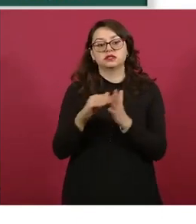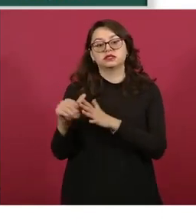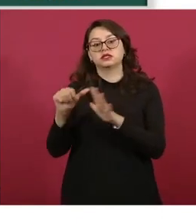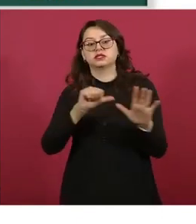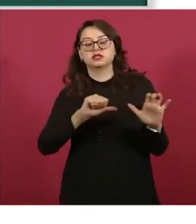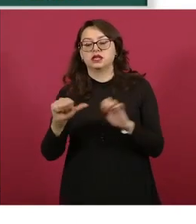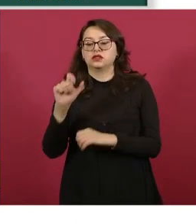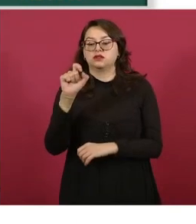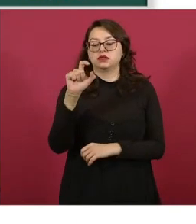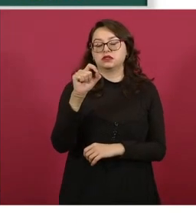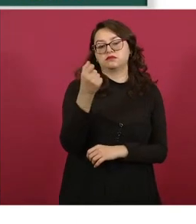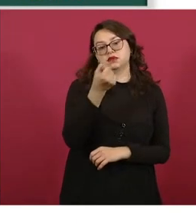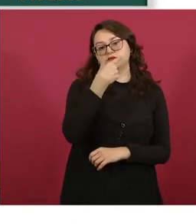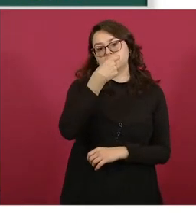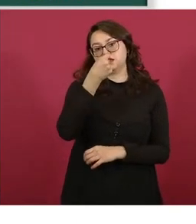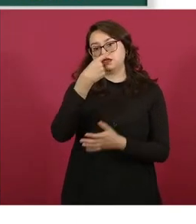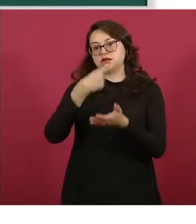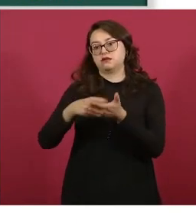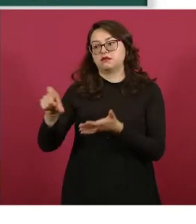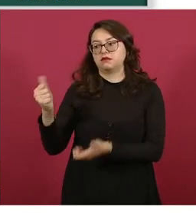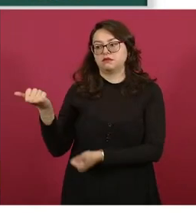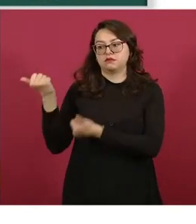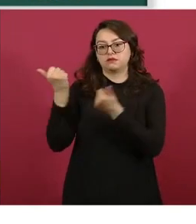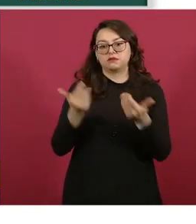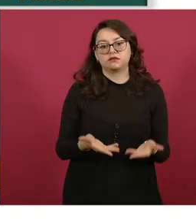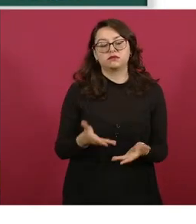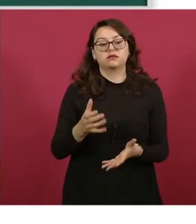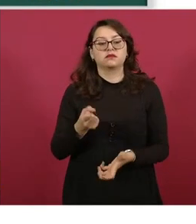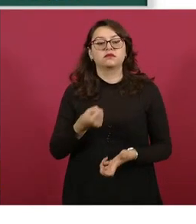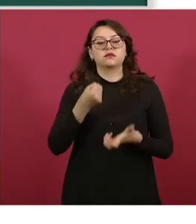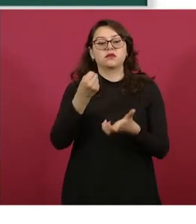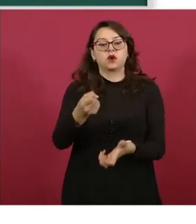770.620.000 piezas de medicamentos. Esto es una inversión de